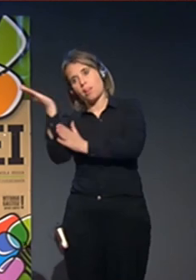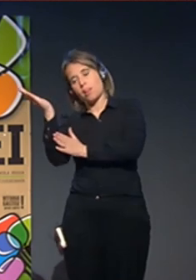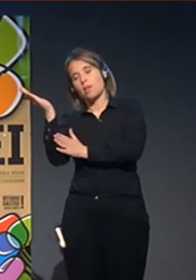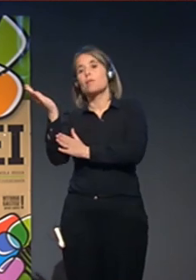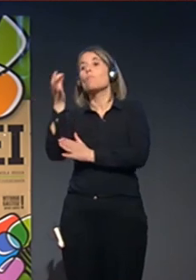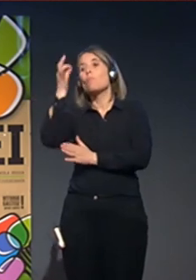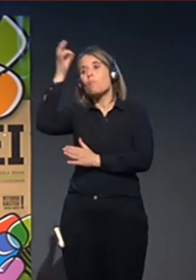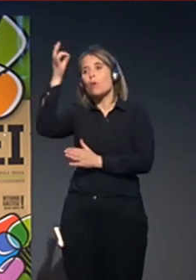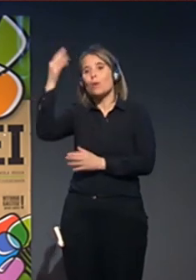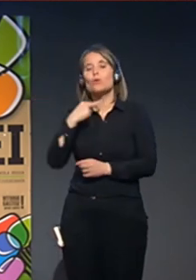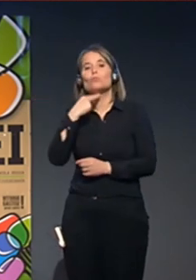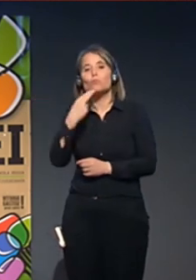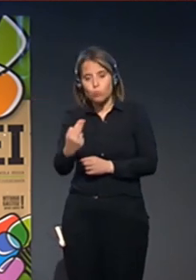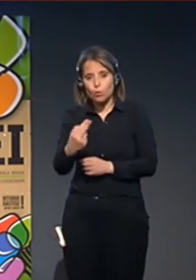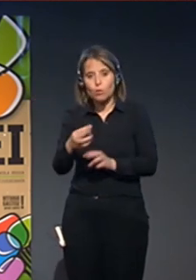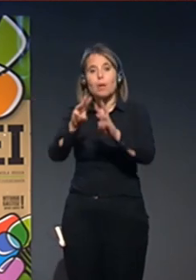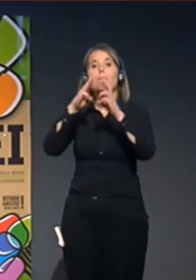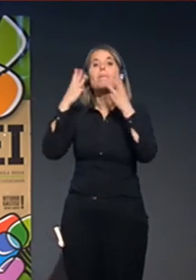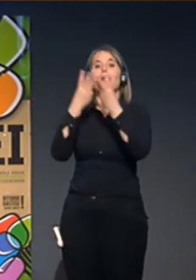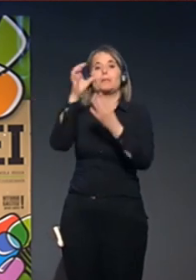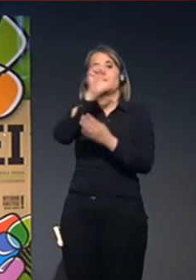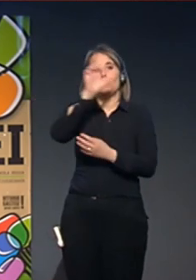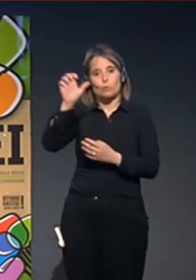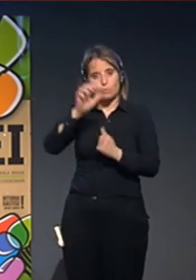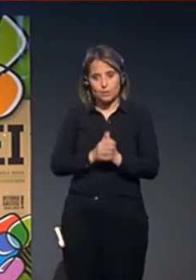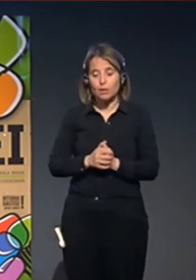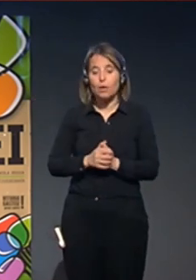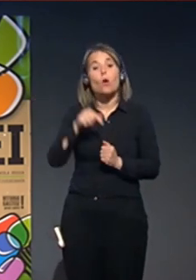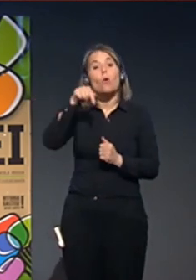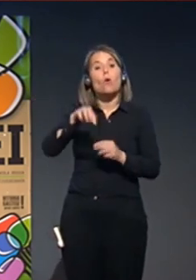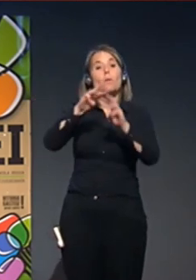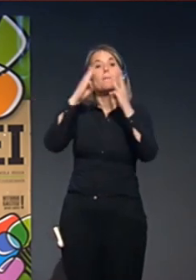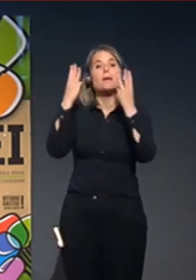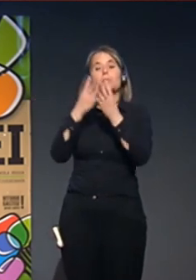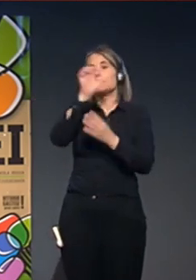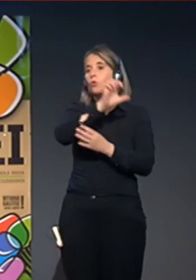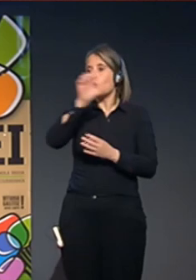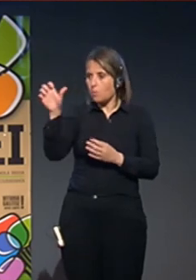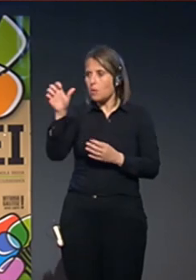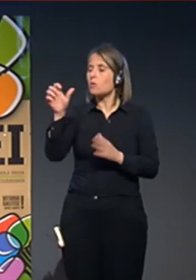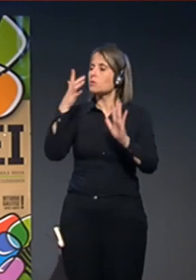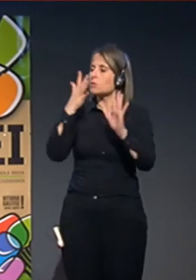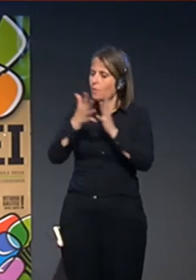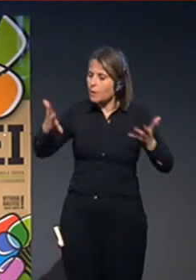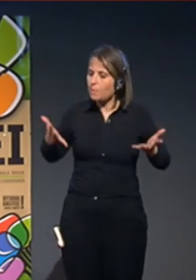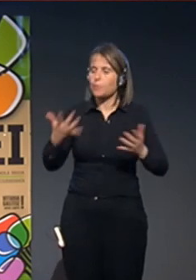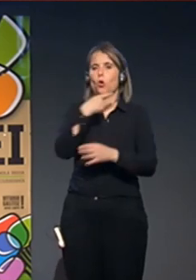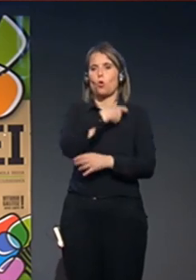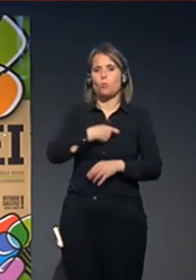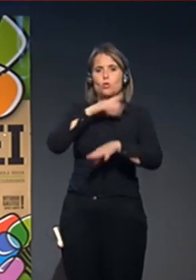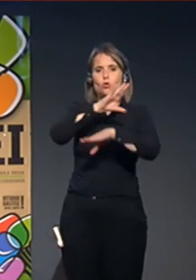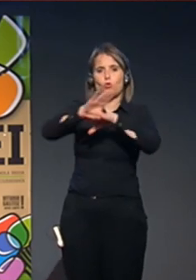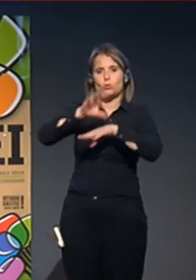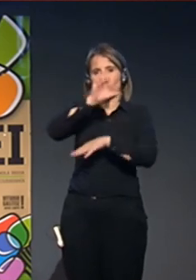paso a los pueblos a través de El parlamento europeo y hoy el parlamento europeo es el contrapeso de la comisión y del Consejo